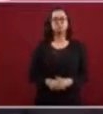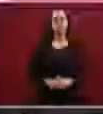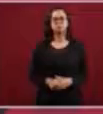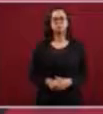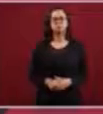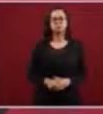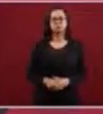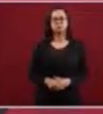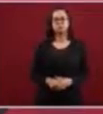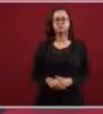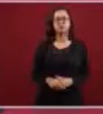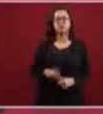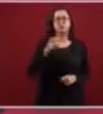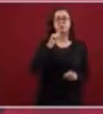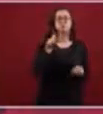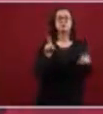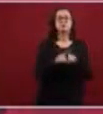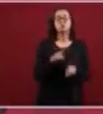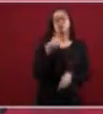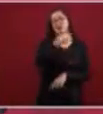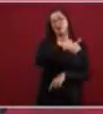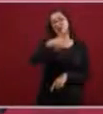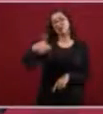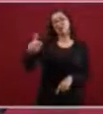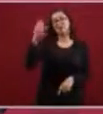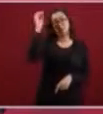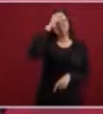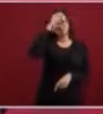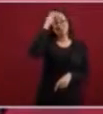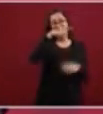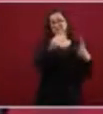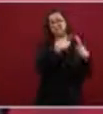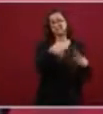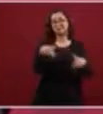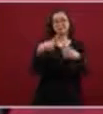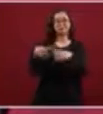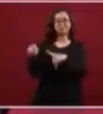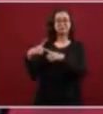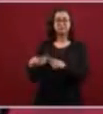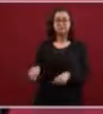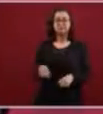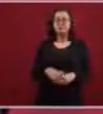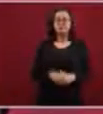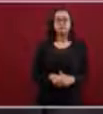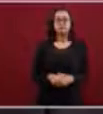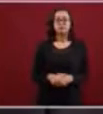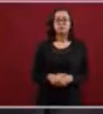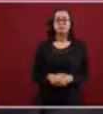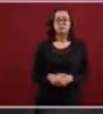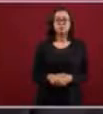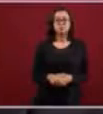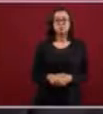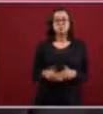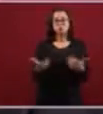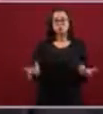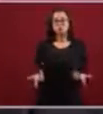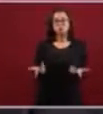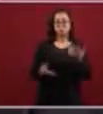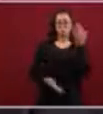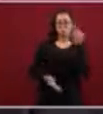Son también cuestiones de criterio, ¿sí? Si un juez